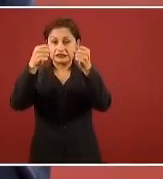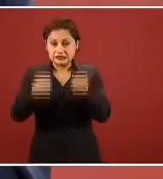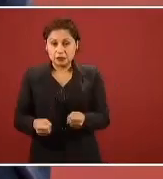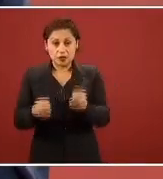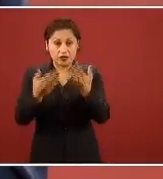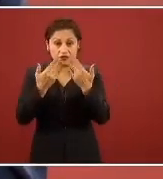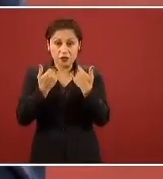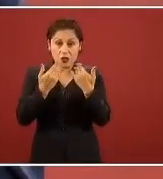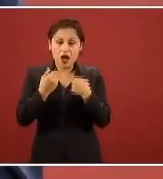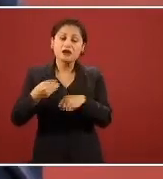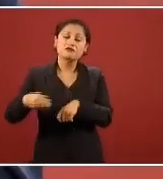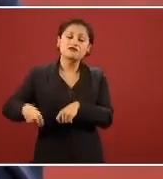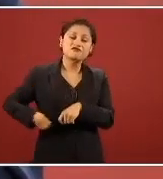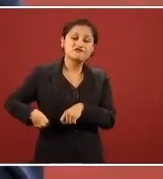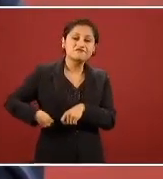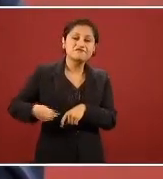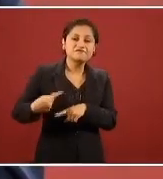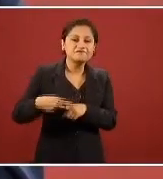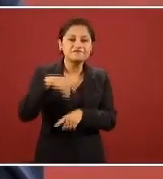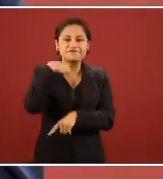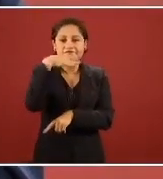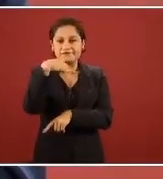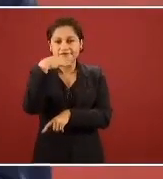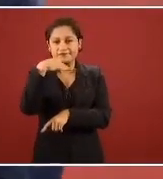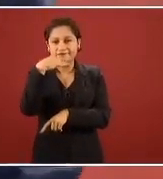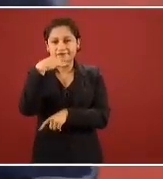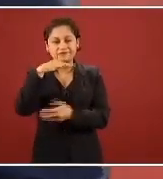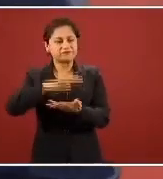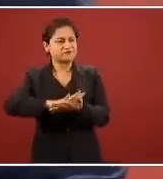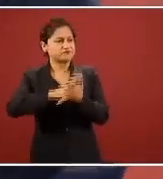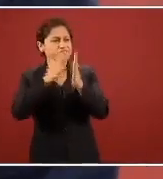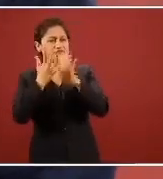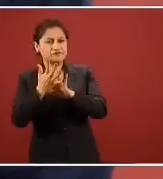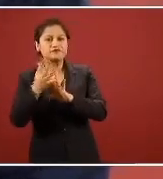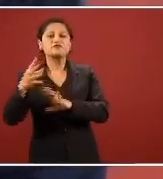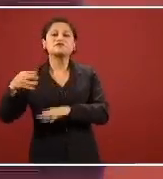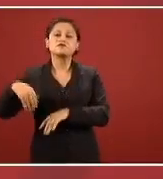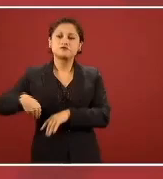In Mexico, of insecurity and violence. Entonces estamos atendiendo